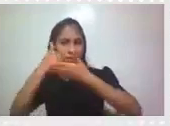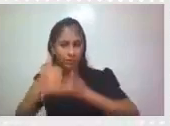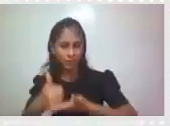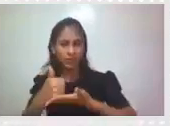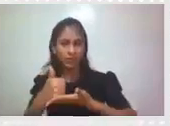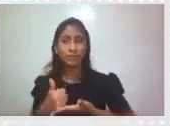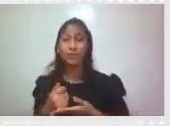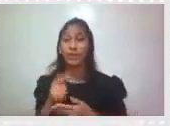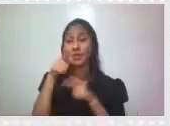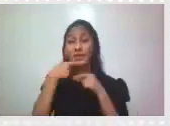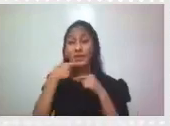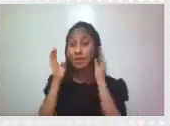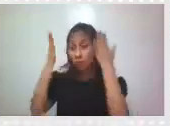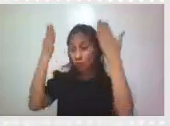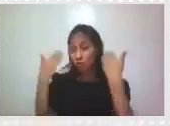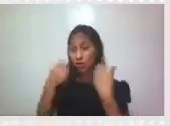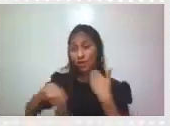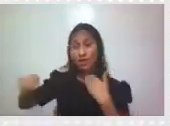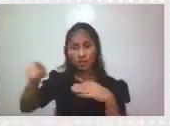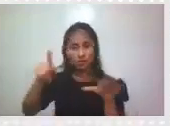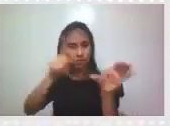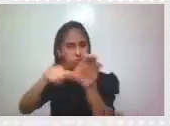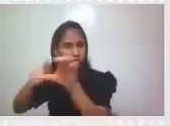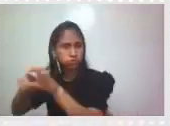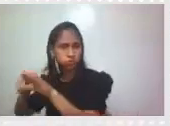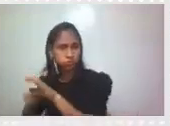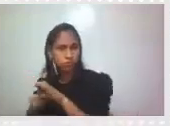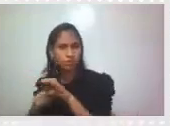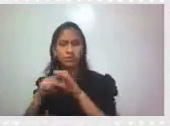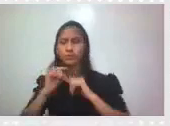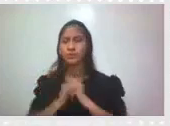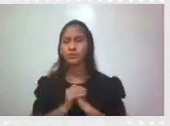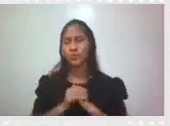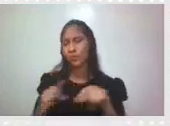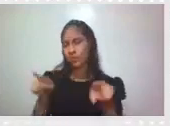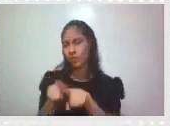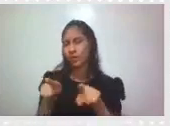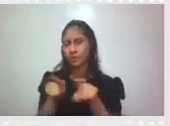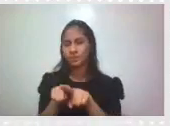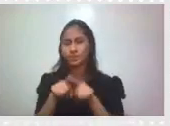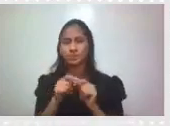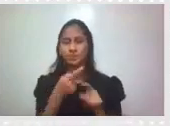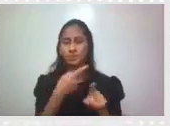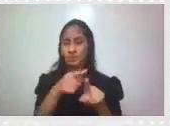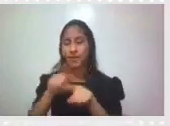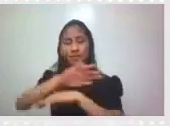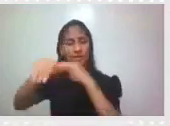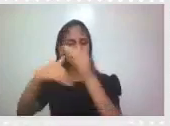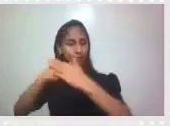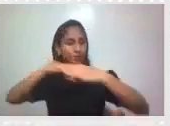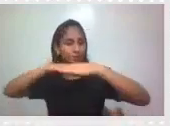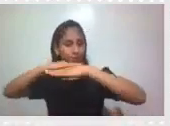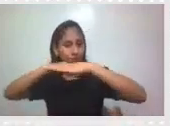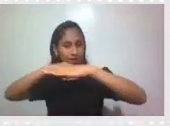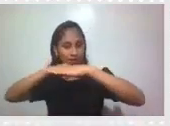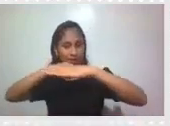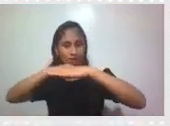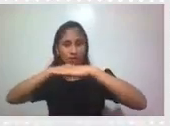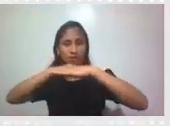esta participación ciudadana de la mujer indígena ocurra en condiciones de igualdad. En ese